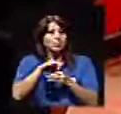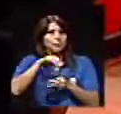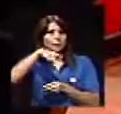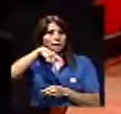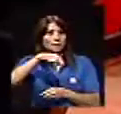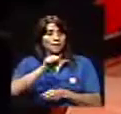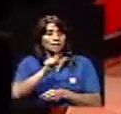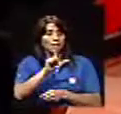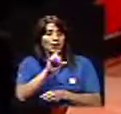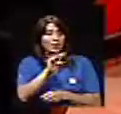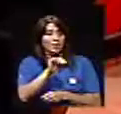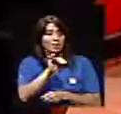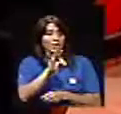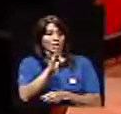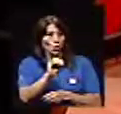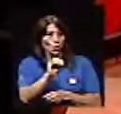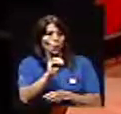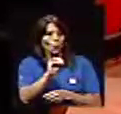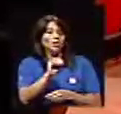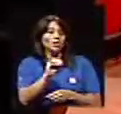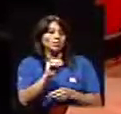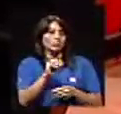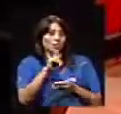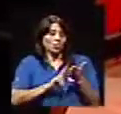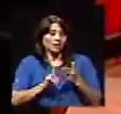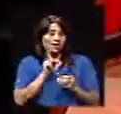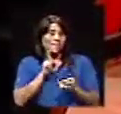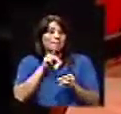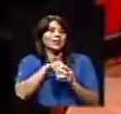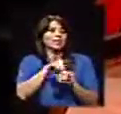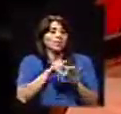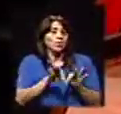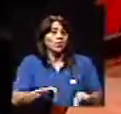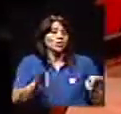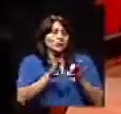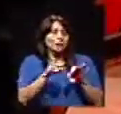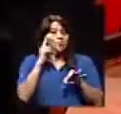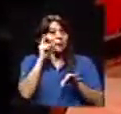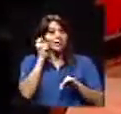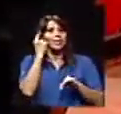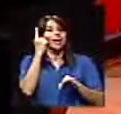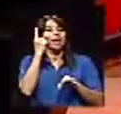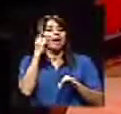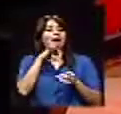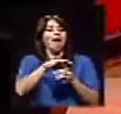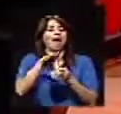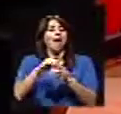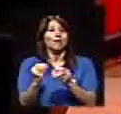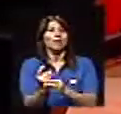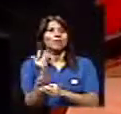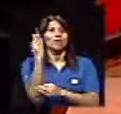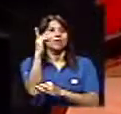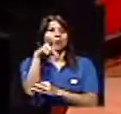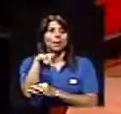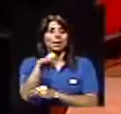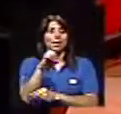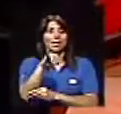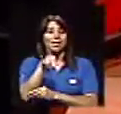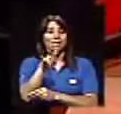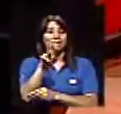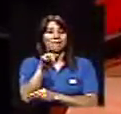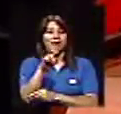Participó de manera importante en entender que la palma del Pejibaye era una opción, y luego los ecuatorianos, por supuesto, lo